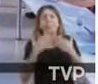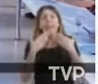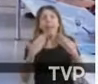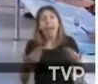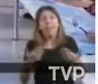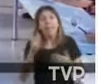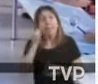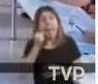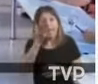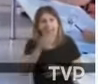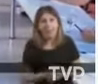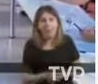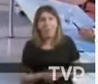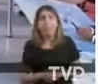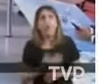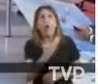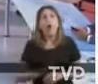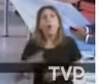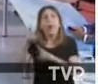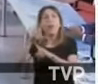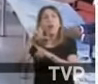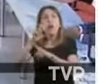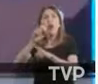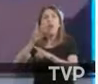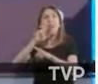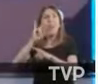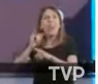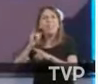Gracias, Axel. Gobernador Rodríguez.